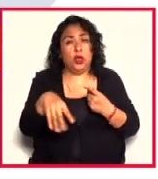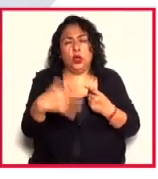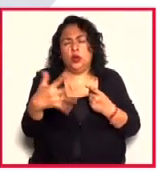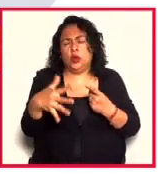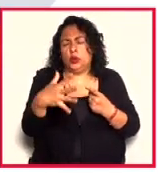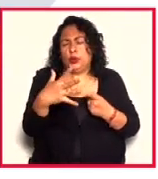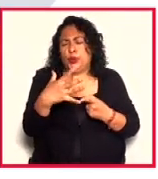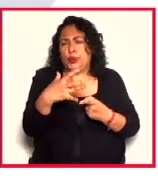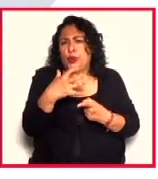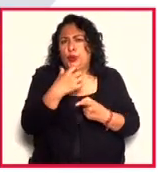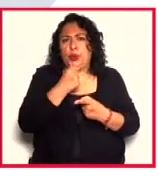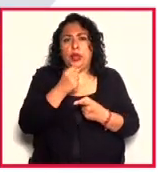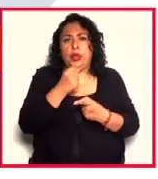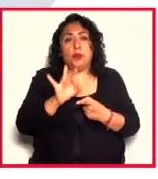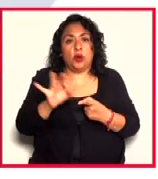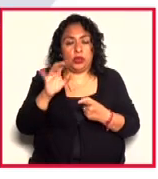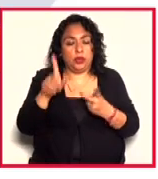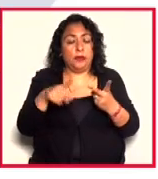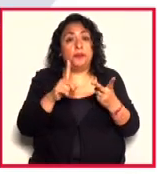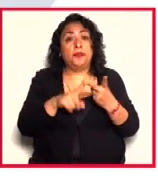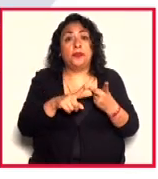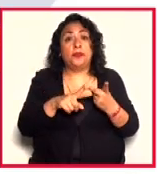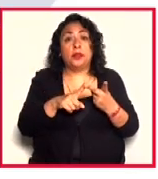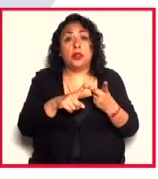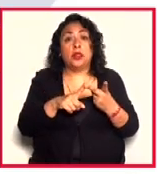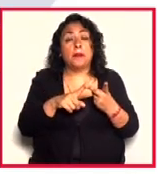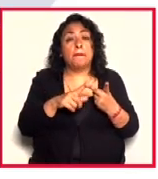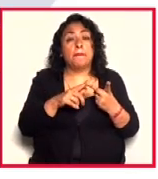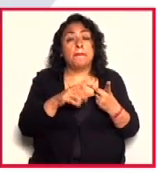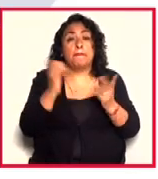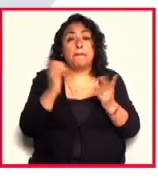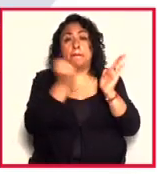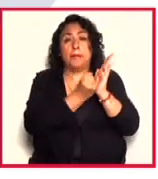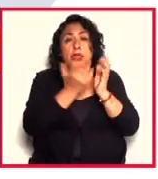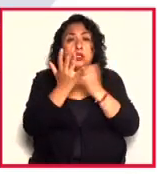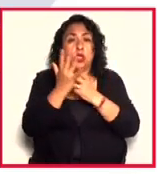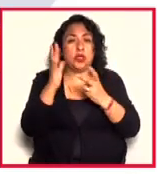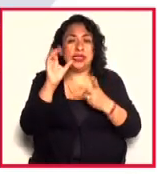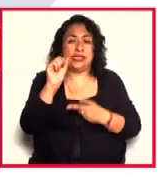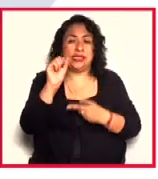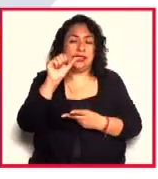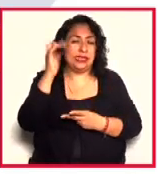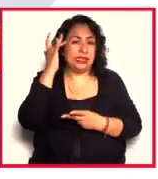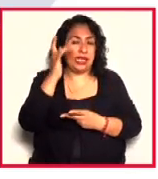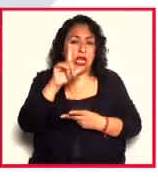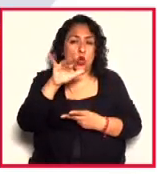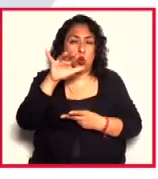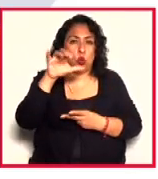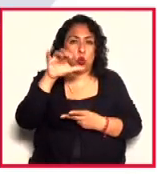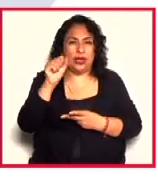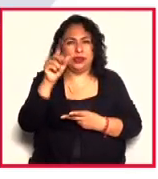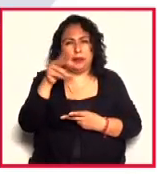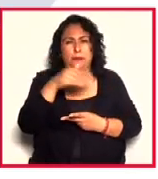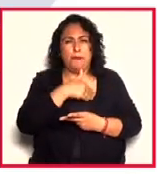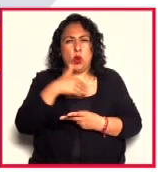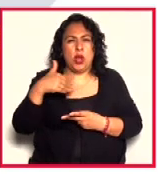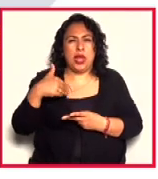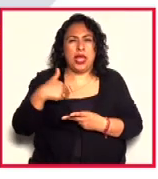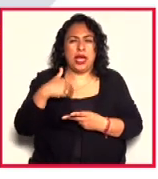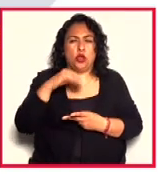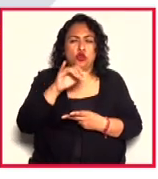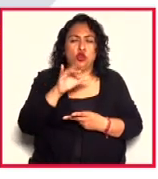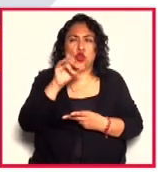e indispensable. Punto número dos, la pasión según San Lucas, del gran compositor polaco Krzysztof Penderecki, que